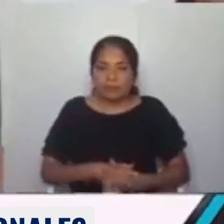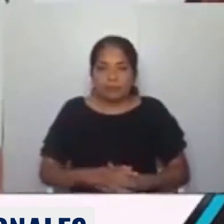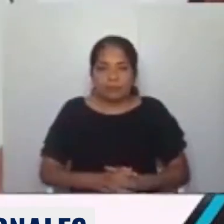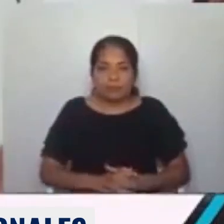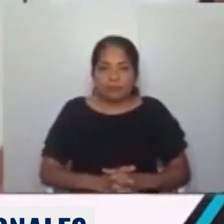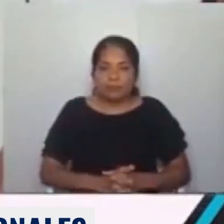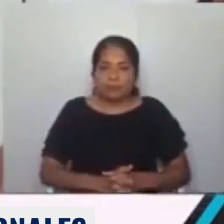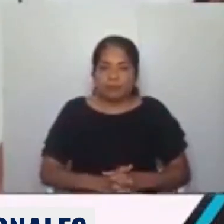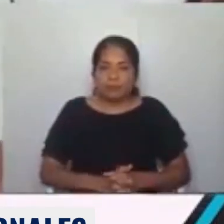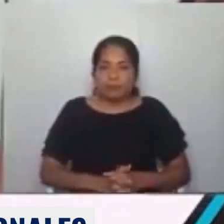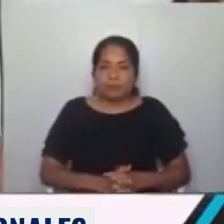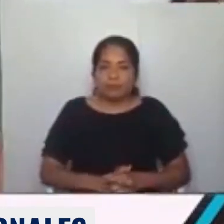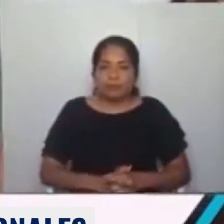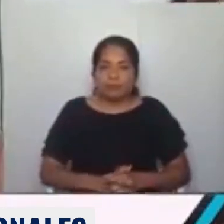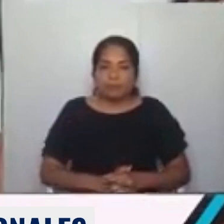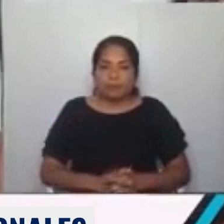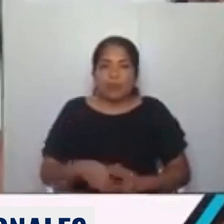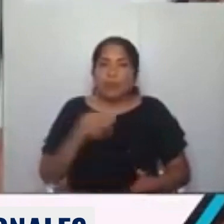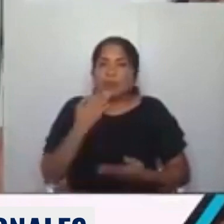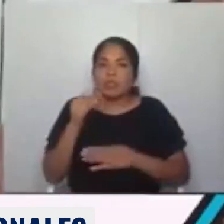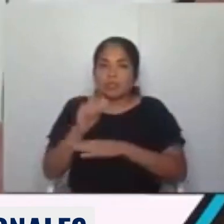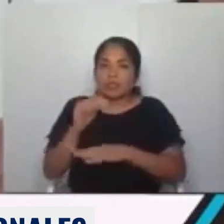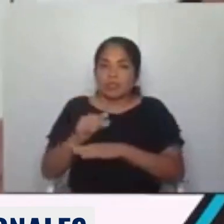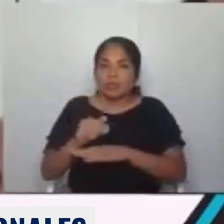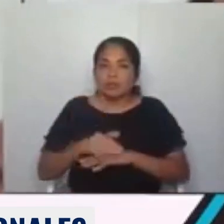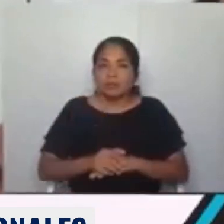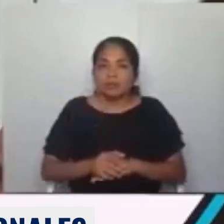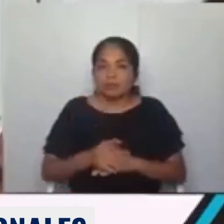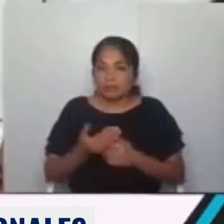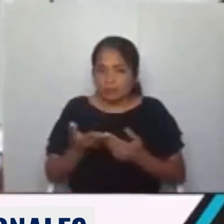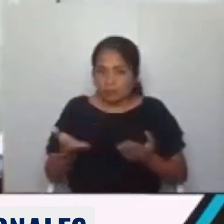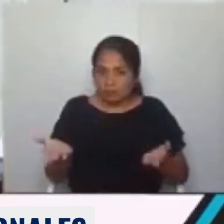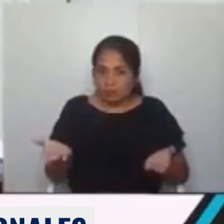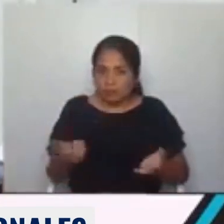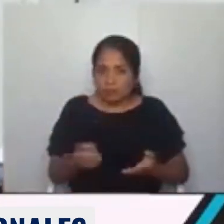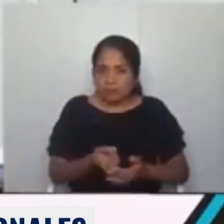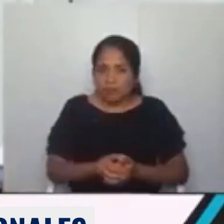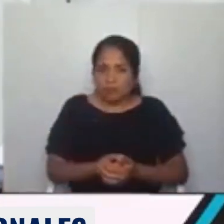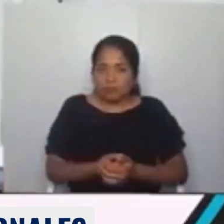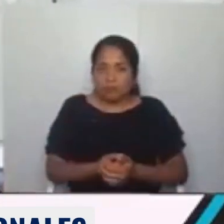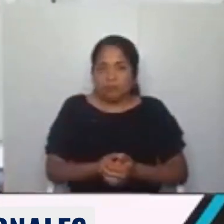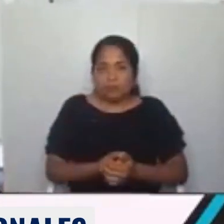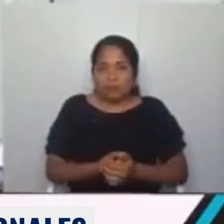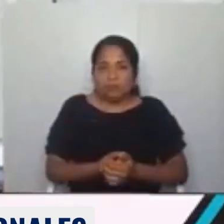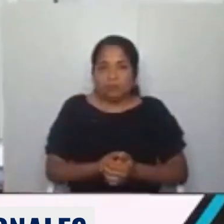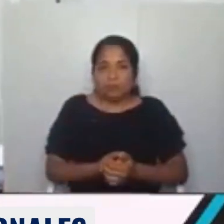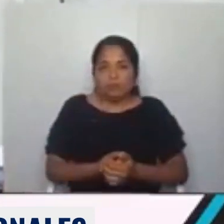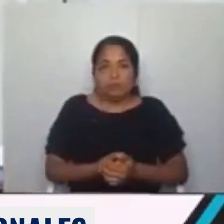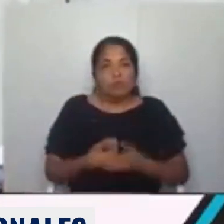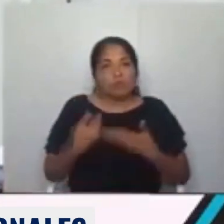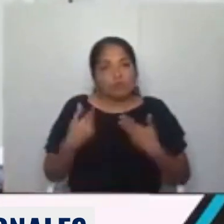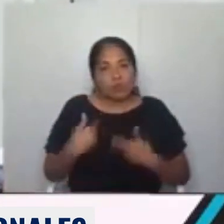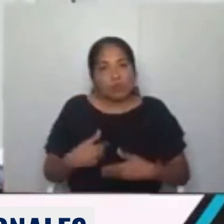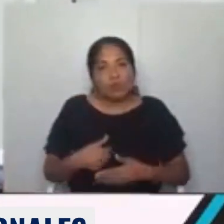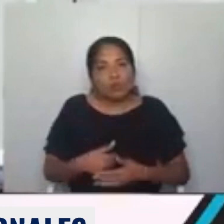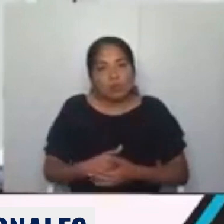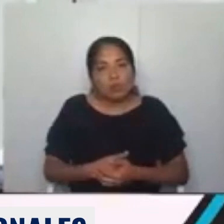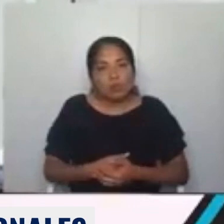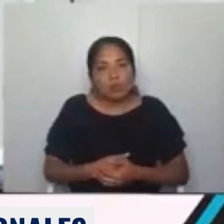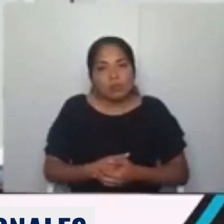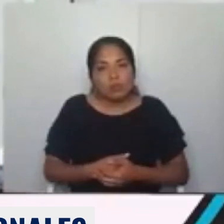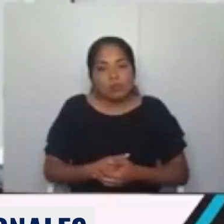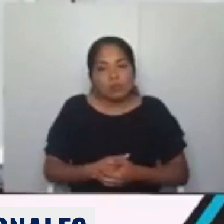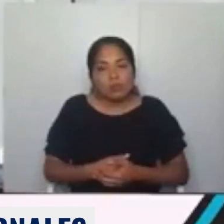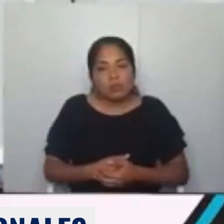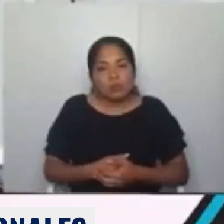Bien, muy buenas tardes, teniente alcalde, colegas regidores. En mi caso tomo la palabra porque pues como vecino de